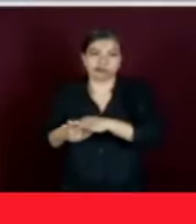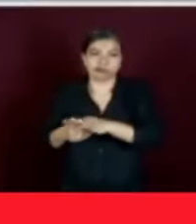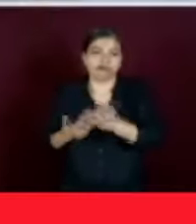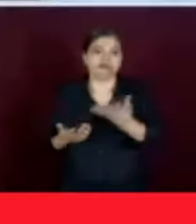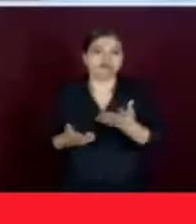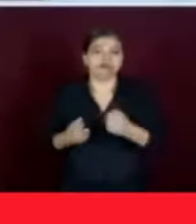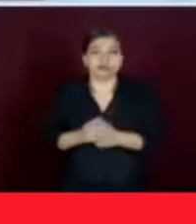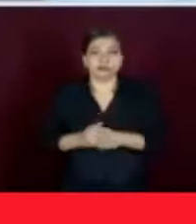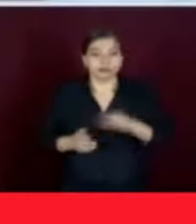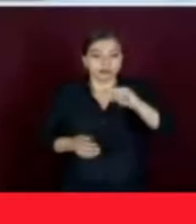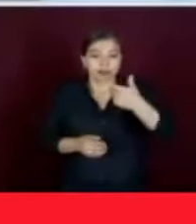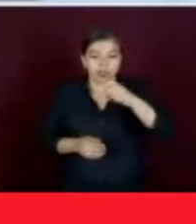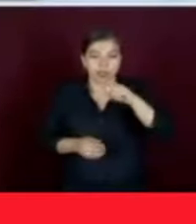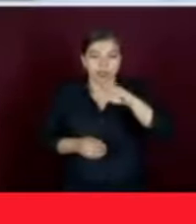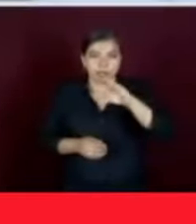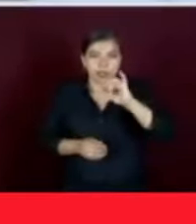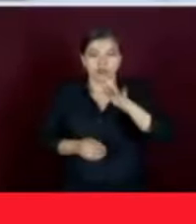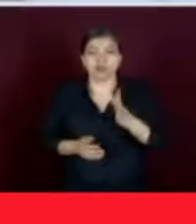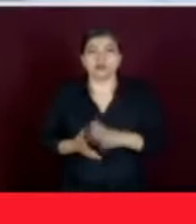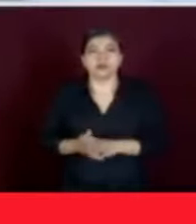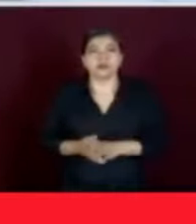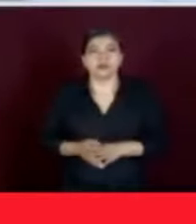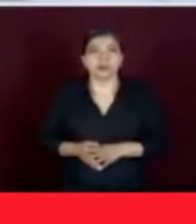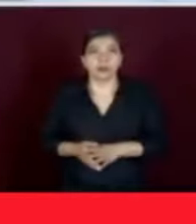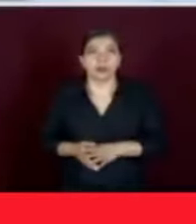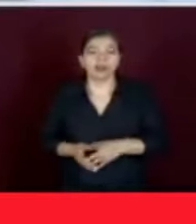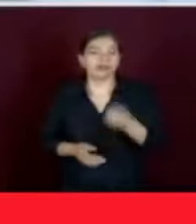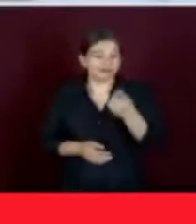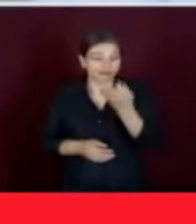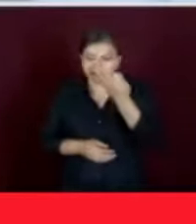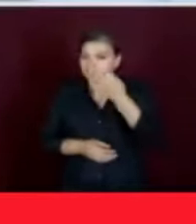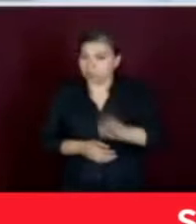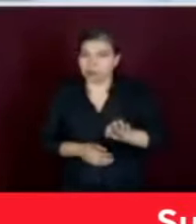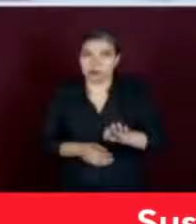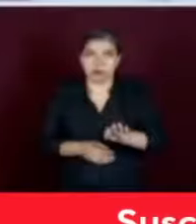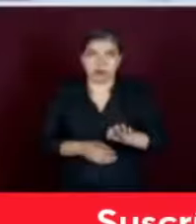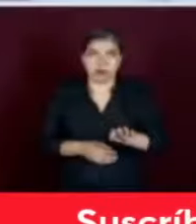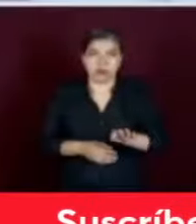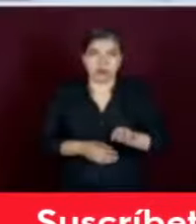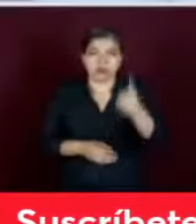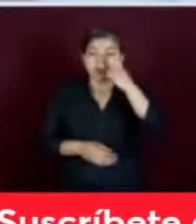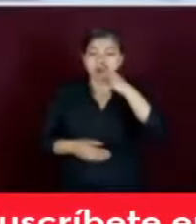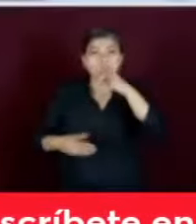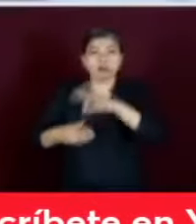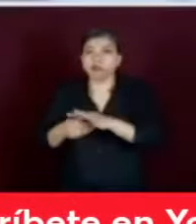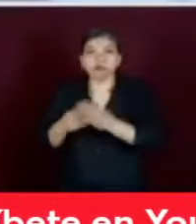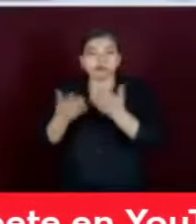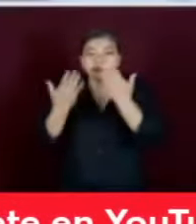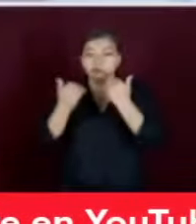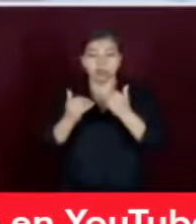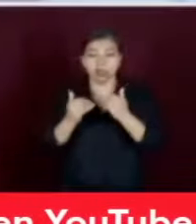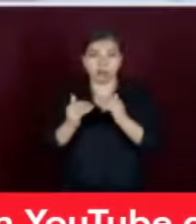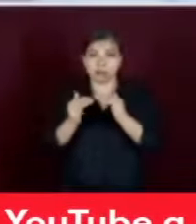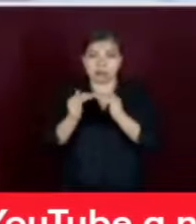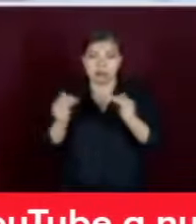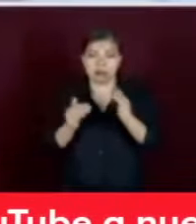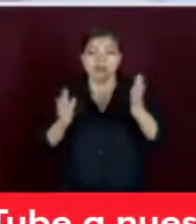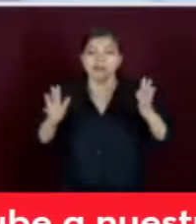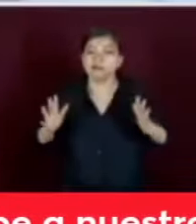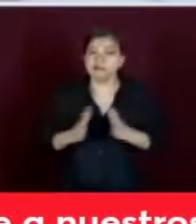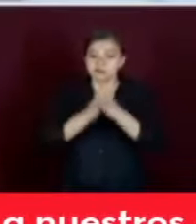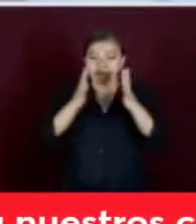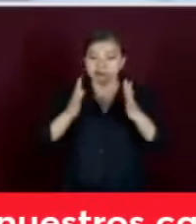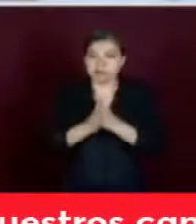magnicidios, desafuero, traiciones a la democracia, guerra